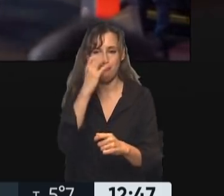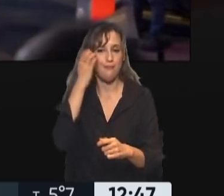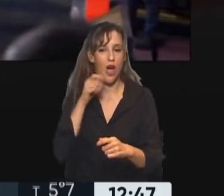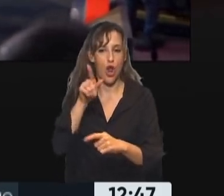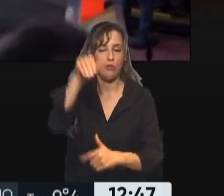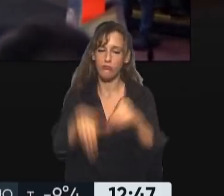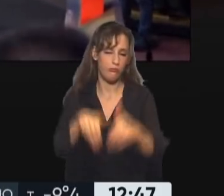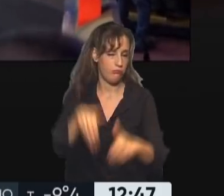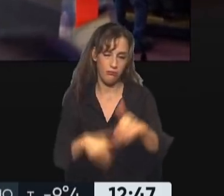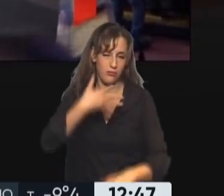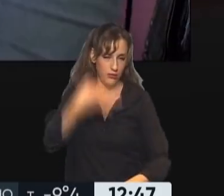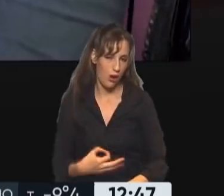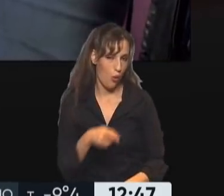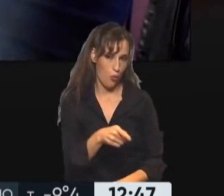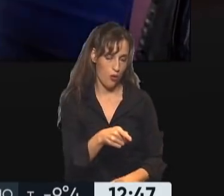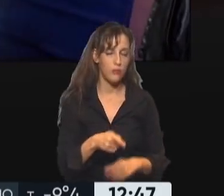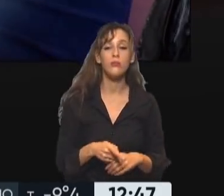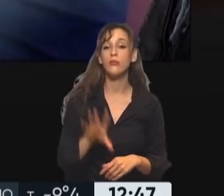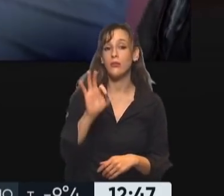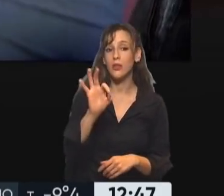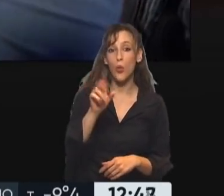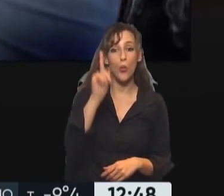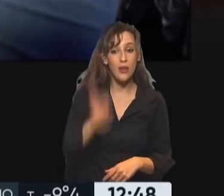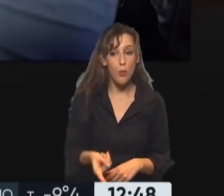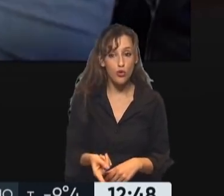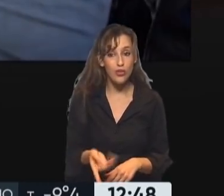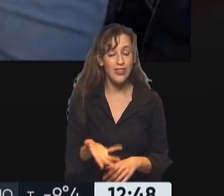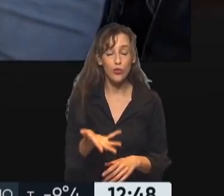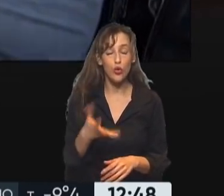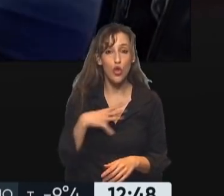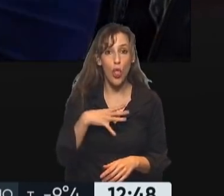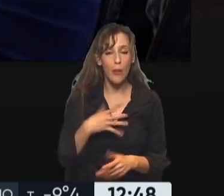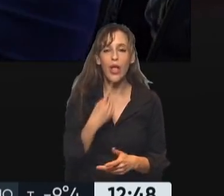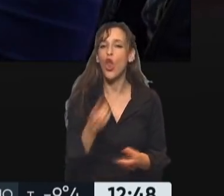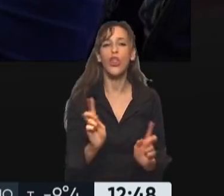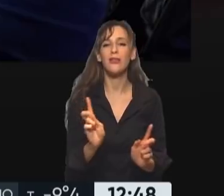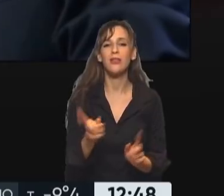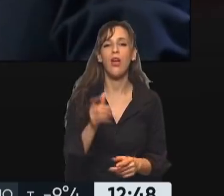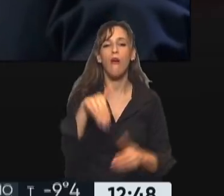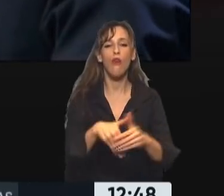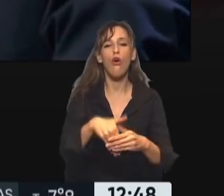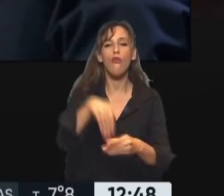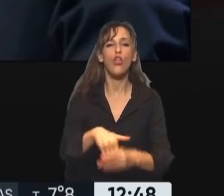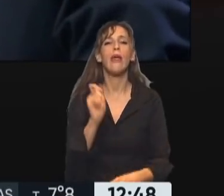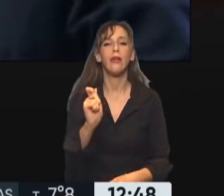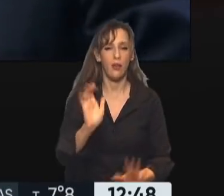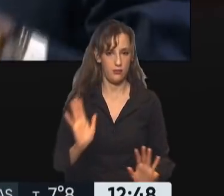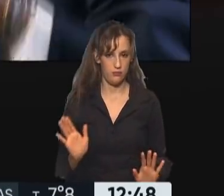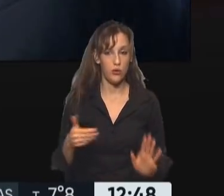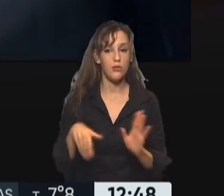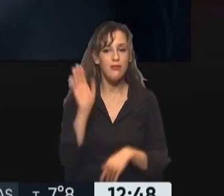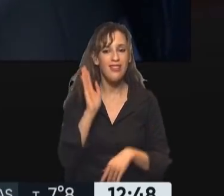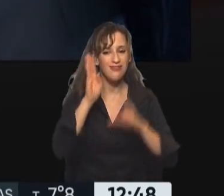y casi la mitad, o sea, casi un 50% que todavía no expresa ese voto. Es decir, que me parece que la mirada va a estar puesta en qué